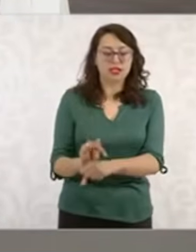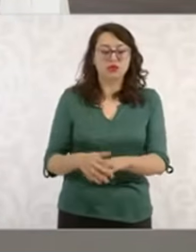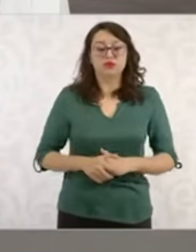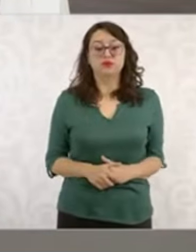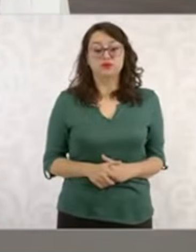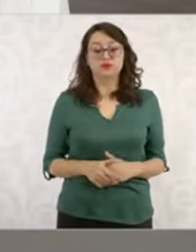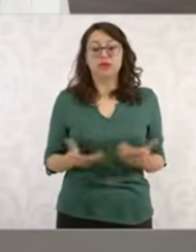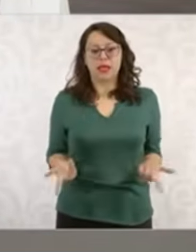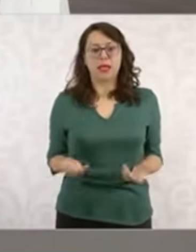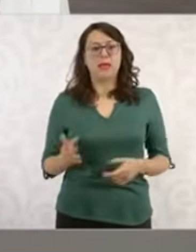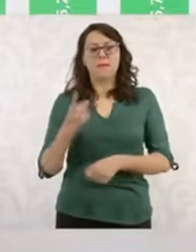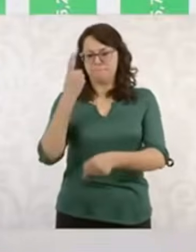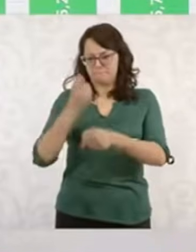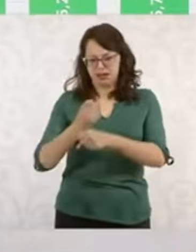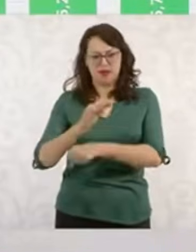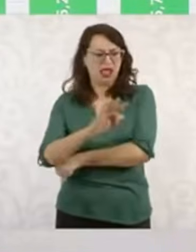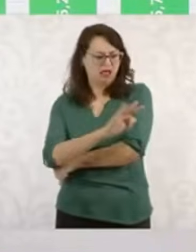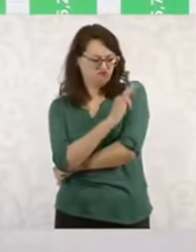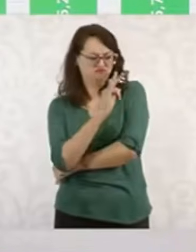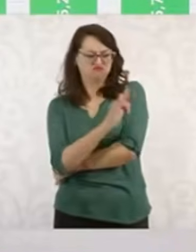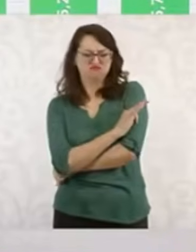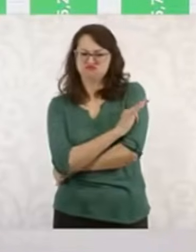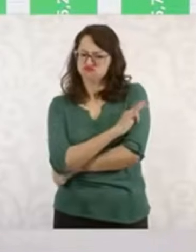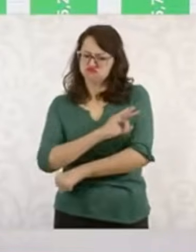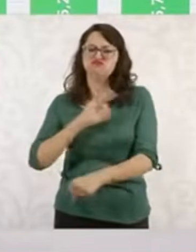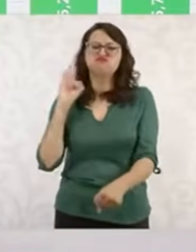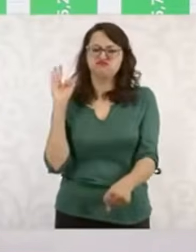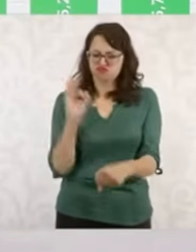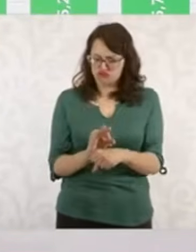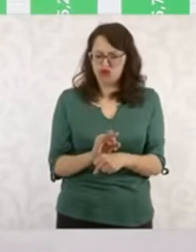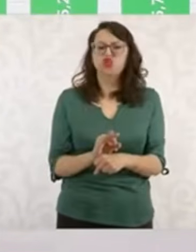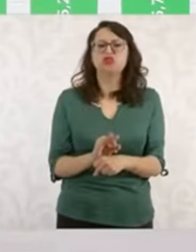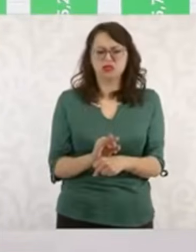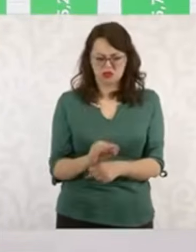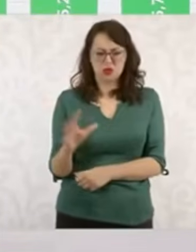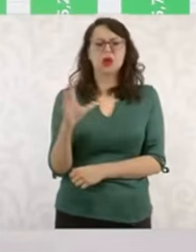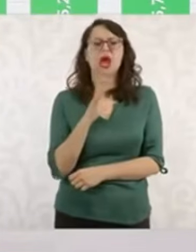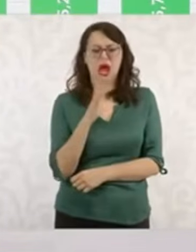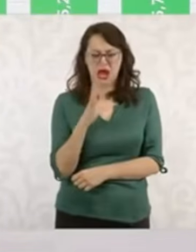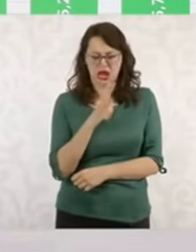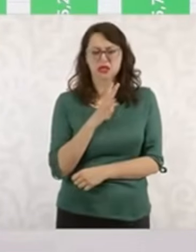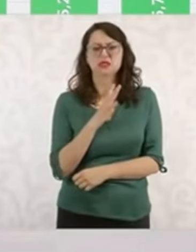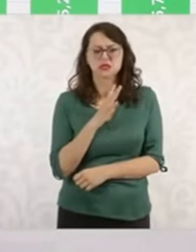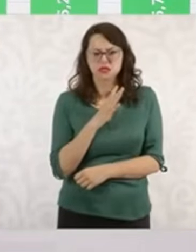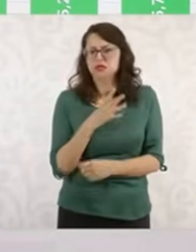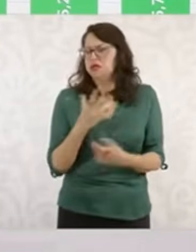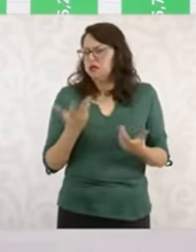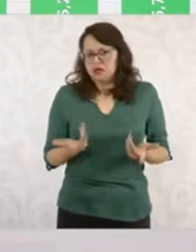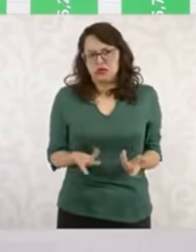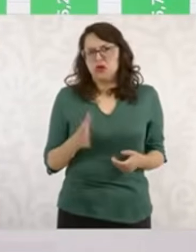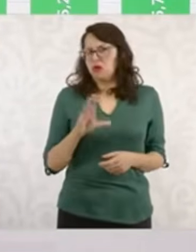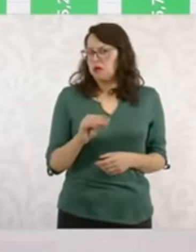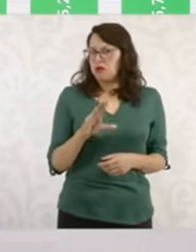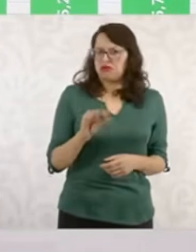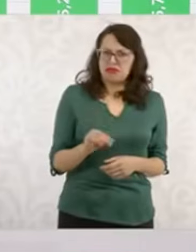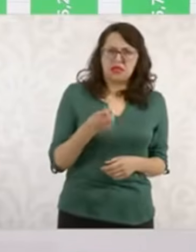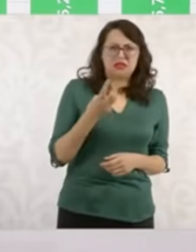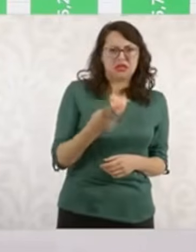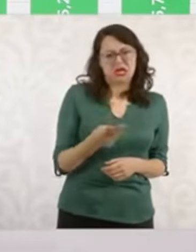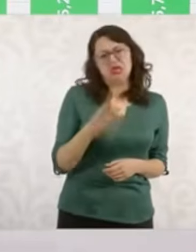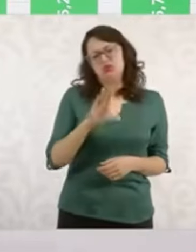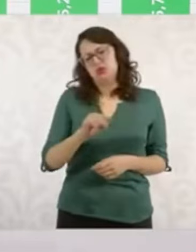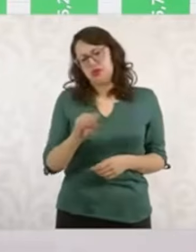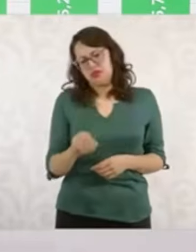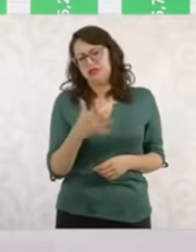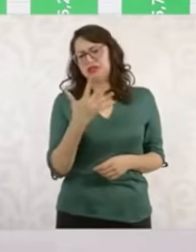dosis protege muy bien, o sea, la primera dosis es una buena cobertura hasta el 93, 95%,